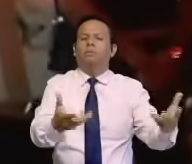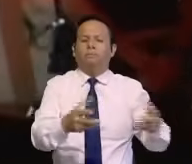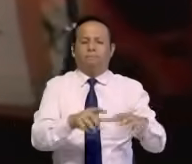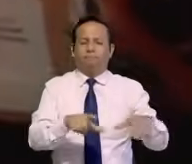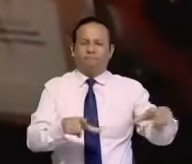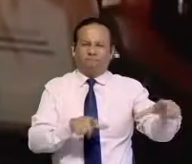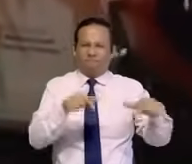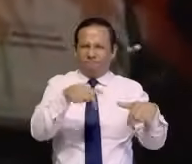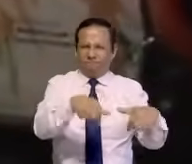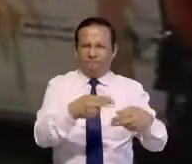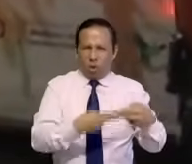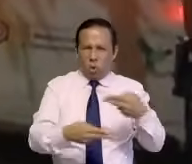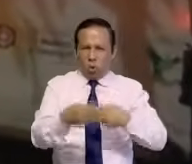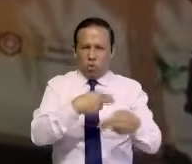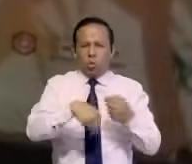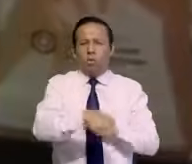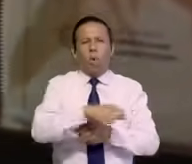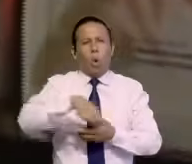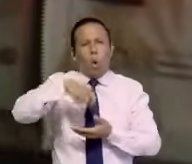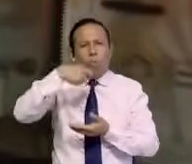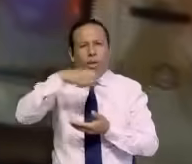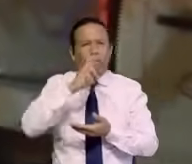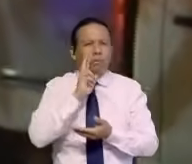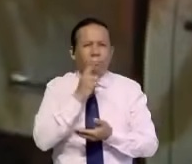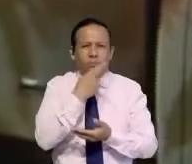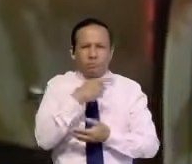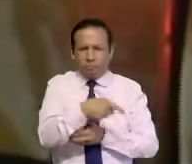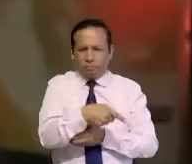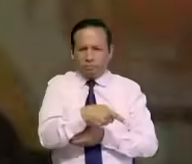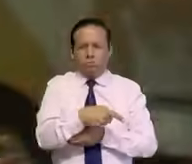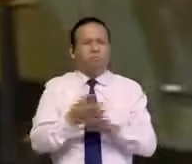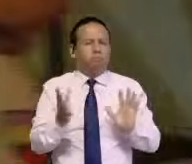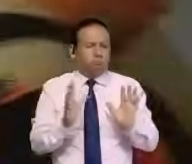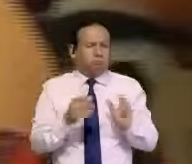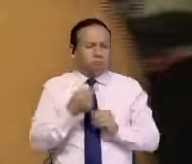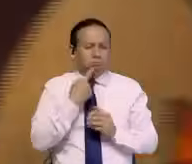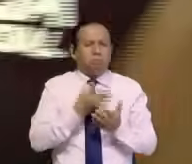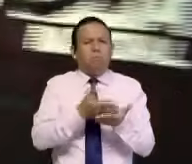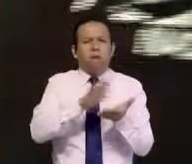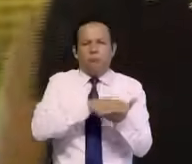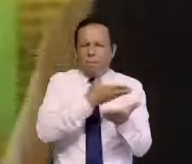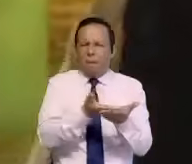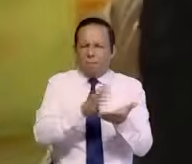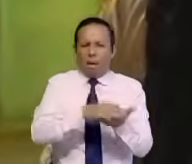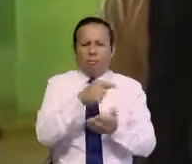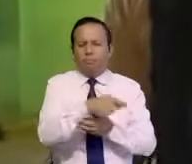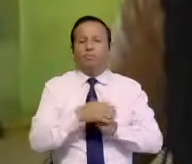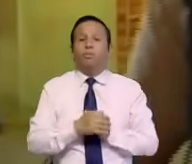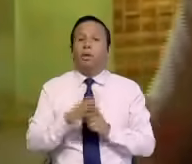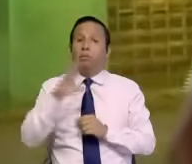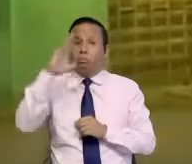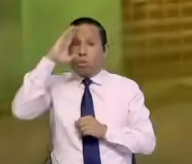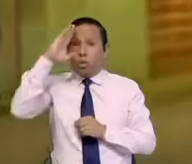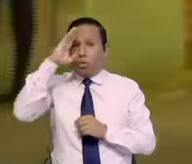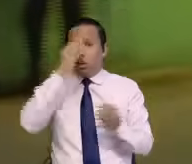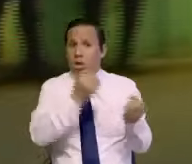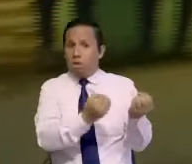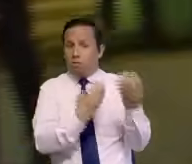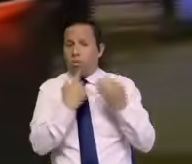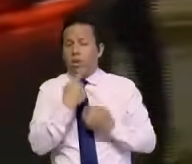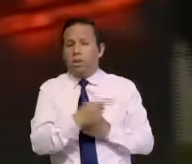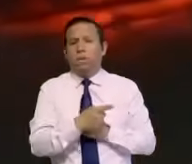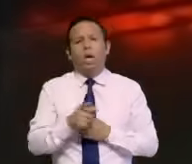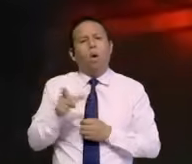esquina, la parrillada de Joel, todo al carbón. Según lo que ha informado la policía, este sujeto habría